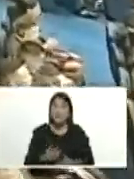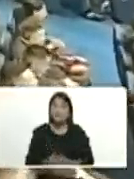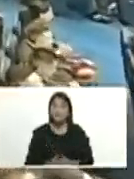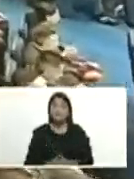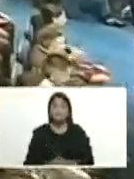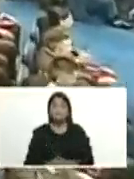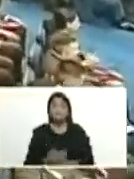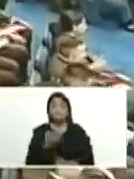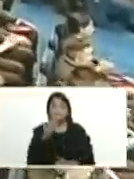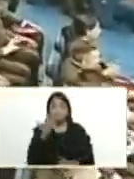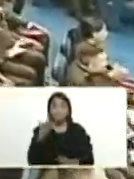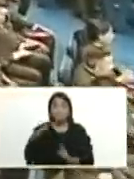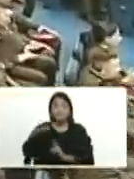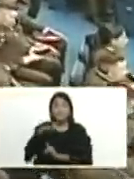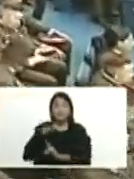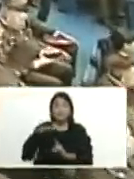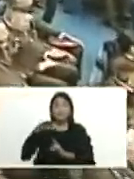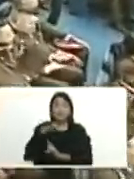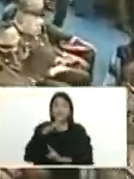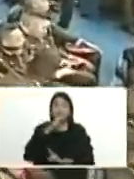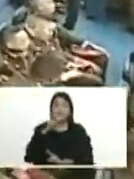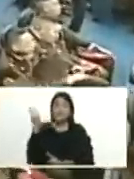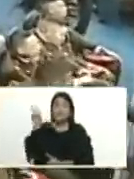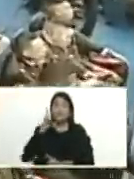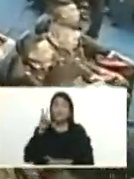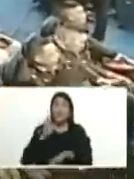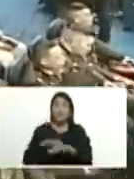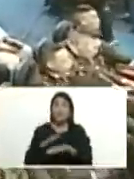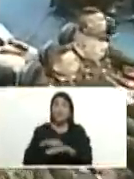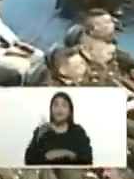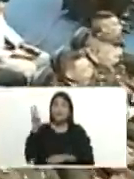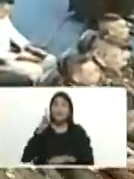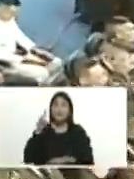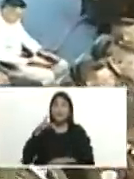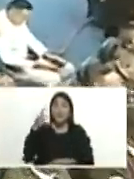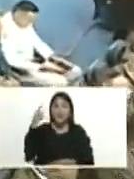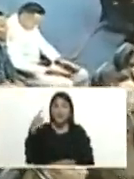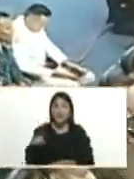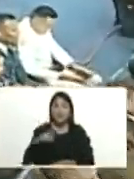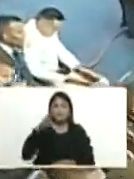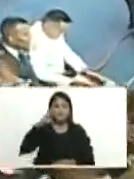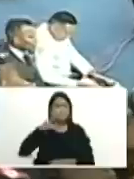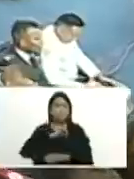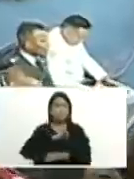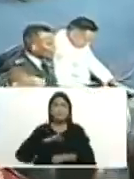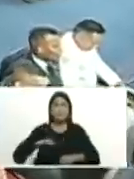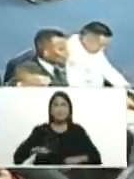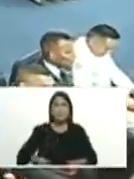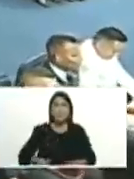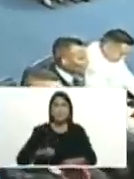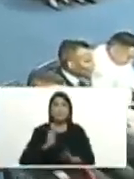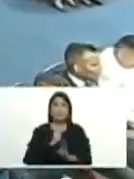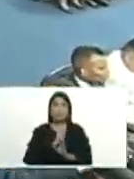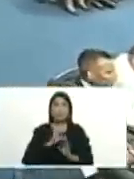que ha enfrentado nuestro país, afirmando que Venezuela cuenta con un poder militar para la defensa de la paz.